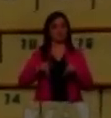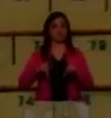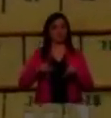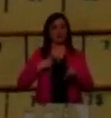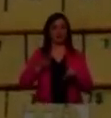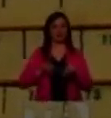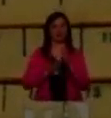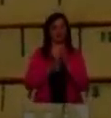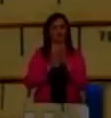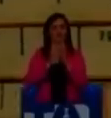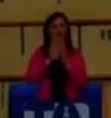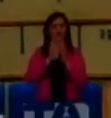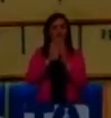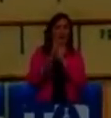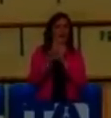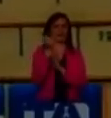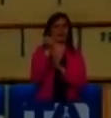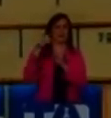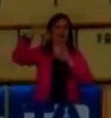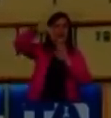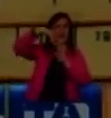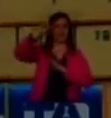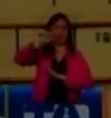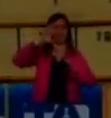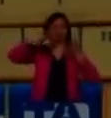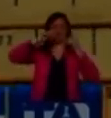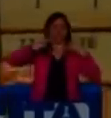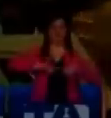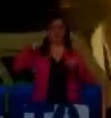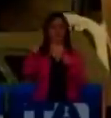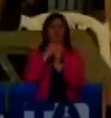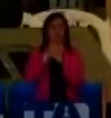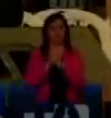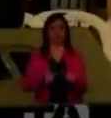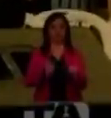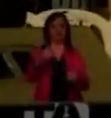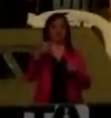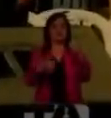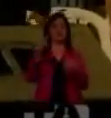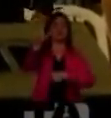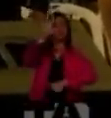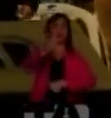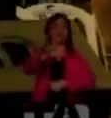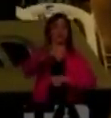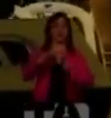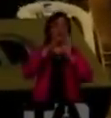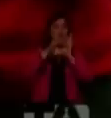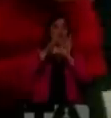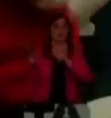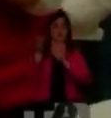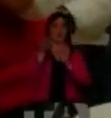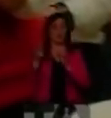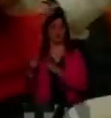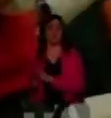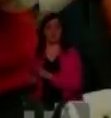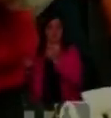lo ganado. La revolución continúa por muchos años más. A los candidatos de Alianza País se les entregó la posta y